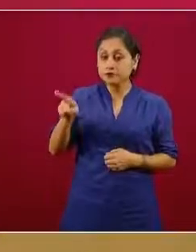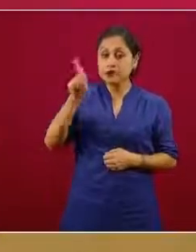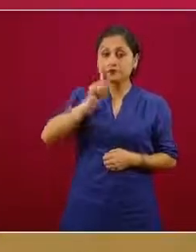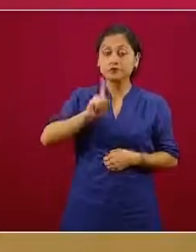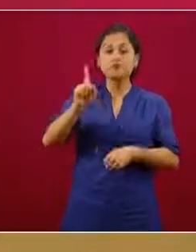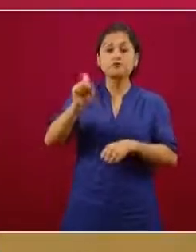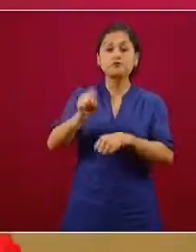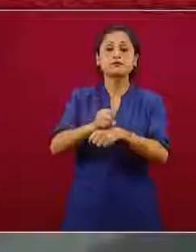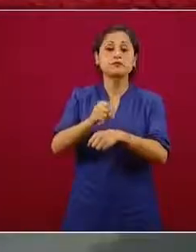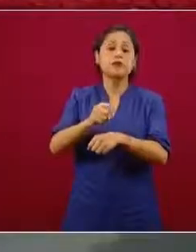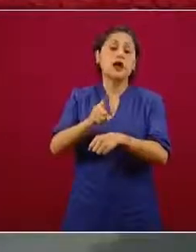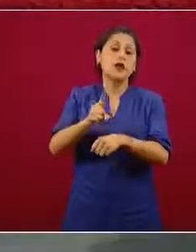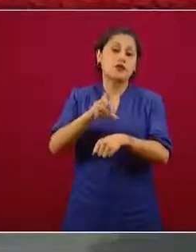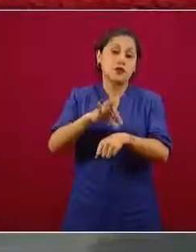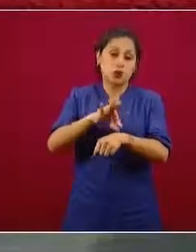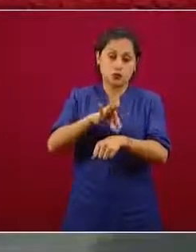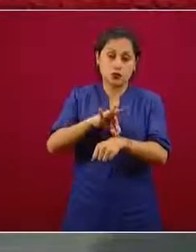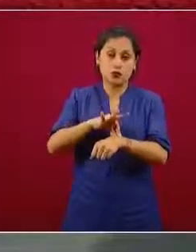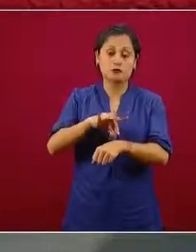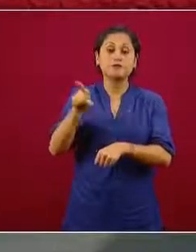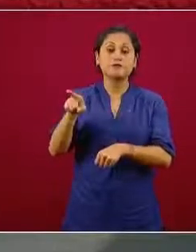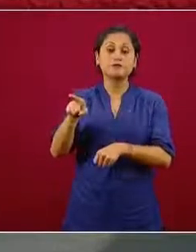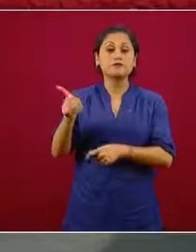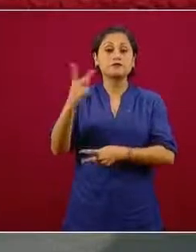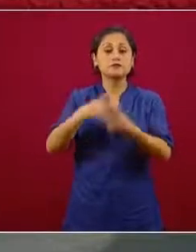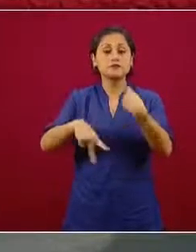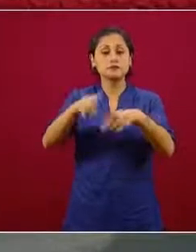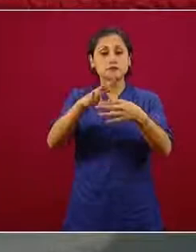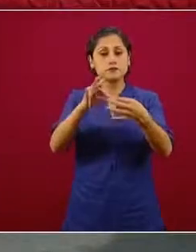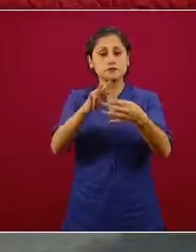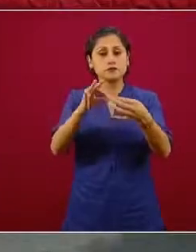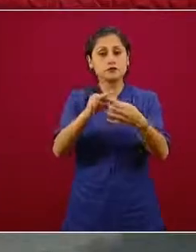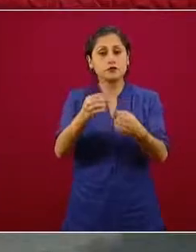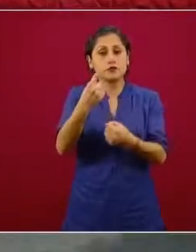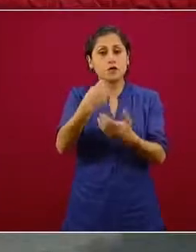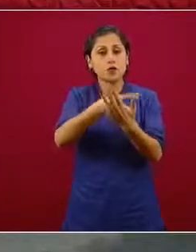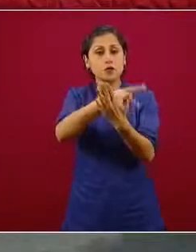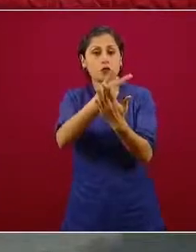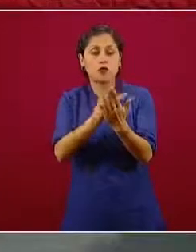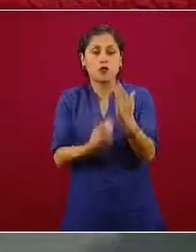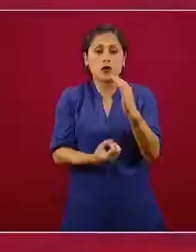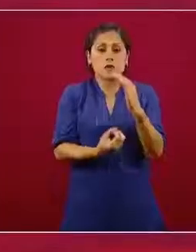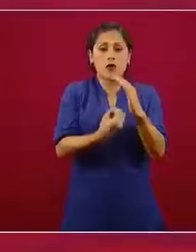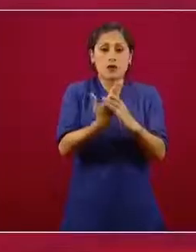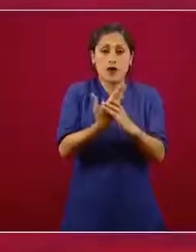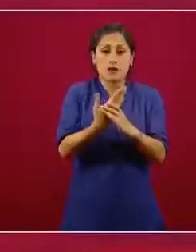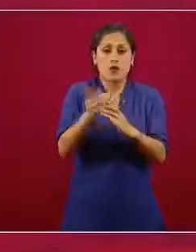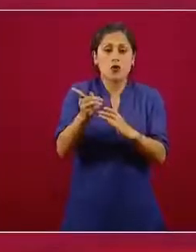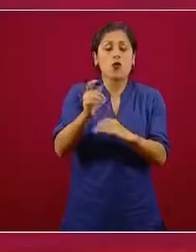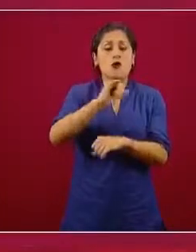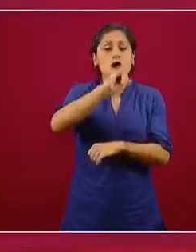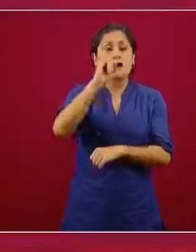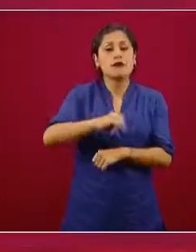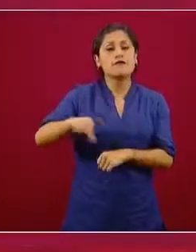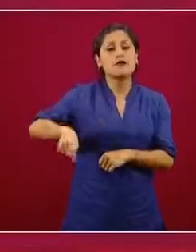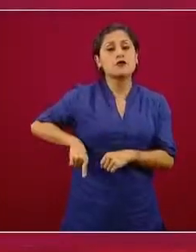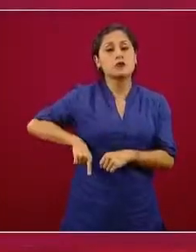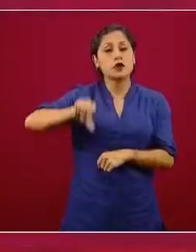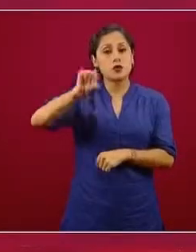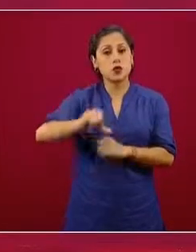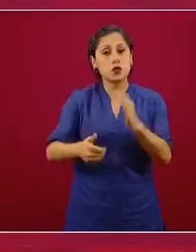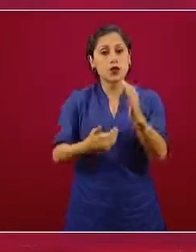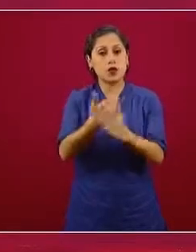va a compartir algunos detalles adicionales de un programa nuevo que la jefa de gobierno presentó esta mañana y